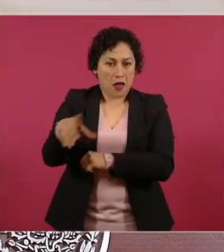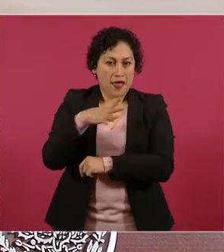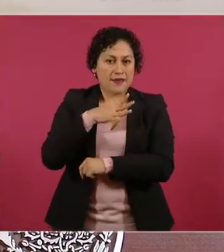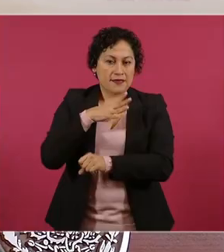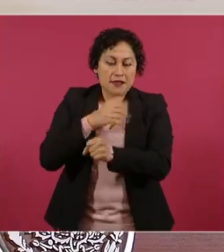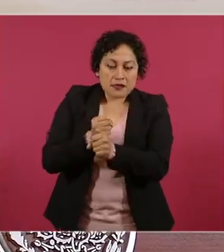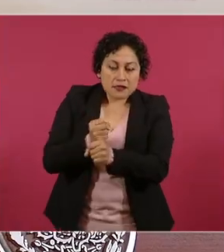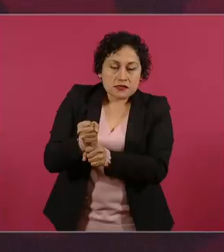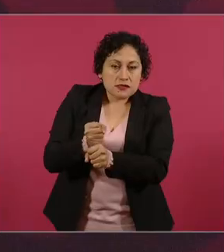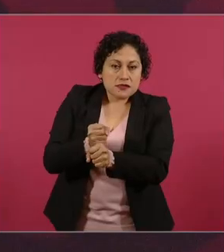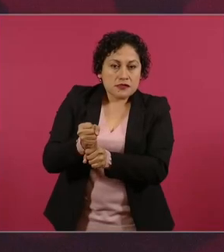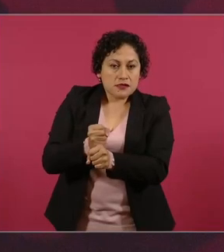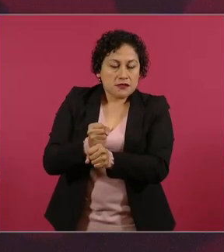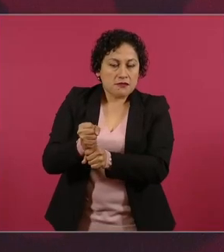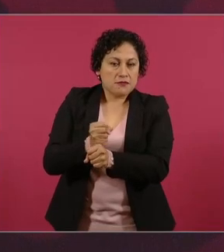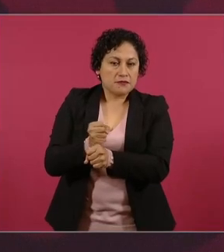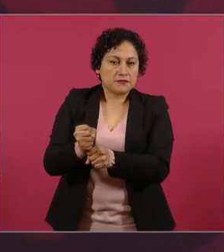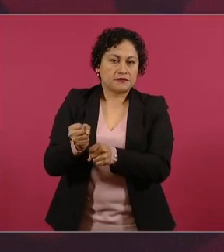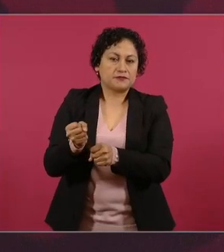supuestos